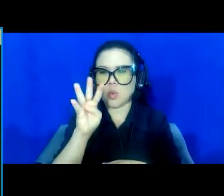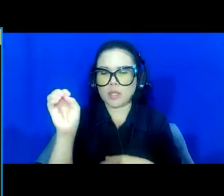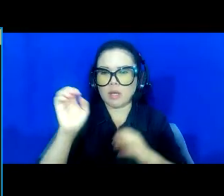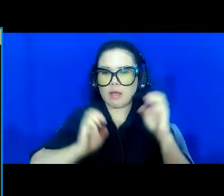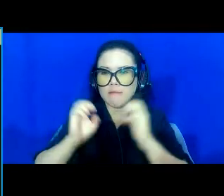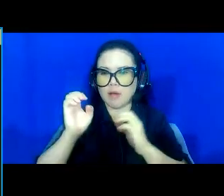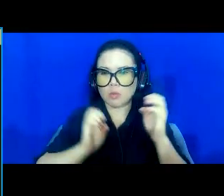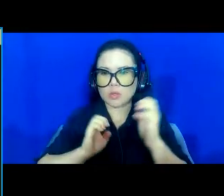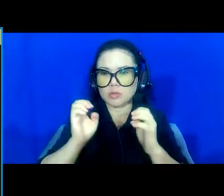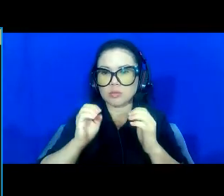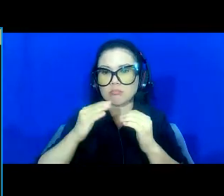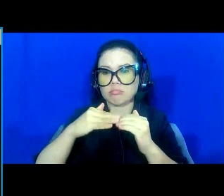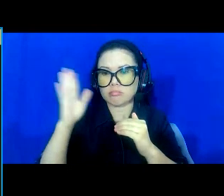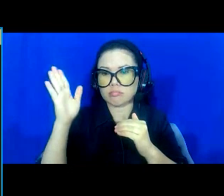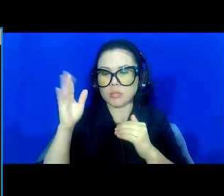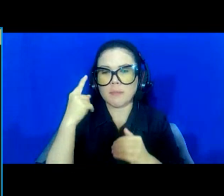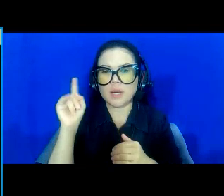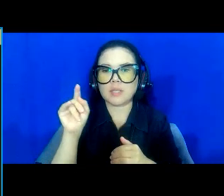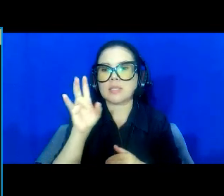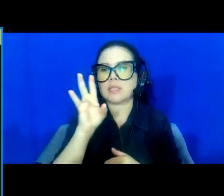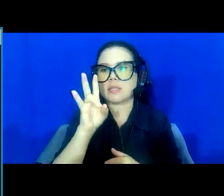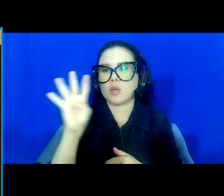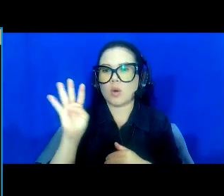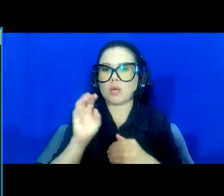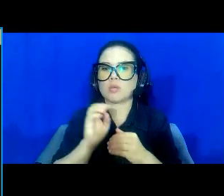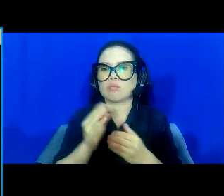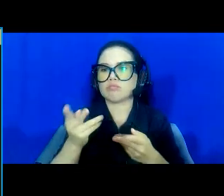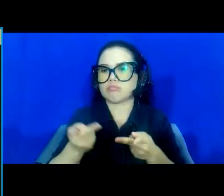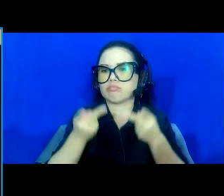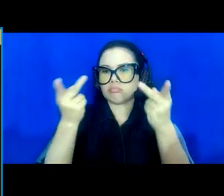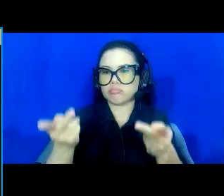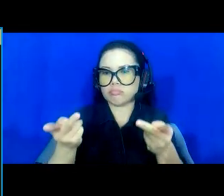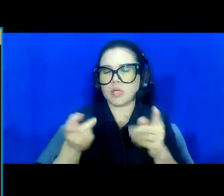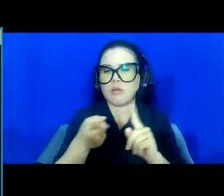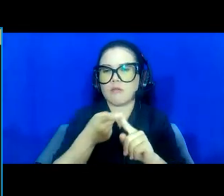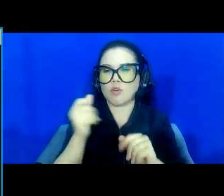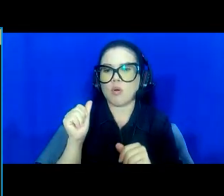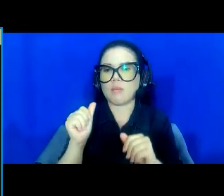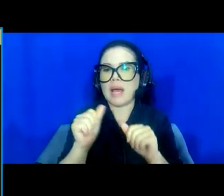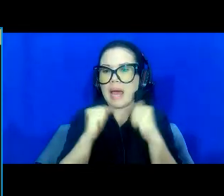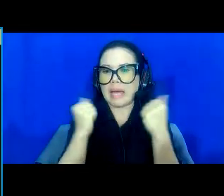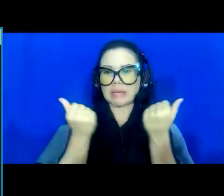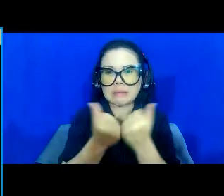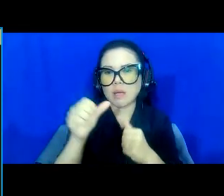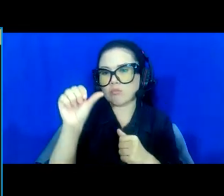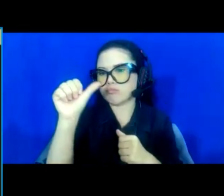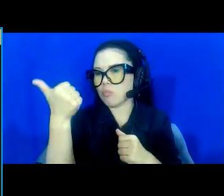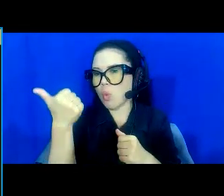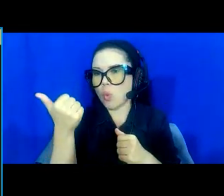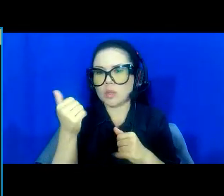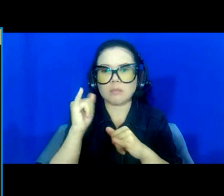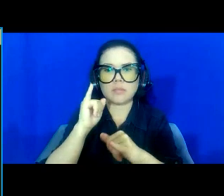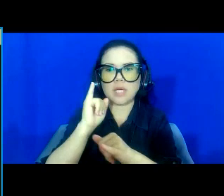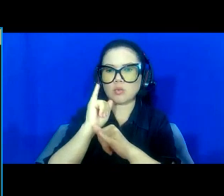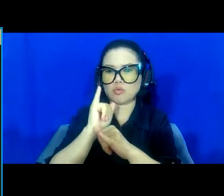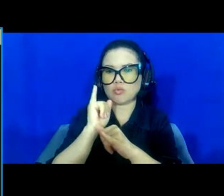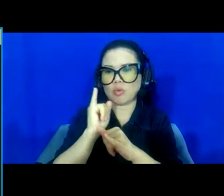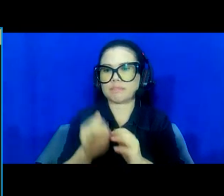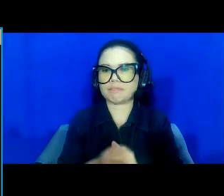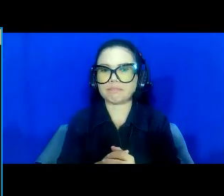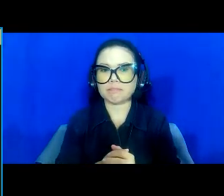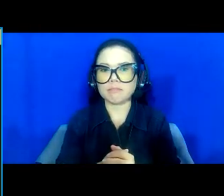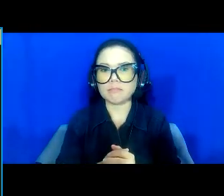el total de 64 propuestas. Esto incluía propuestas de agencias y otras entidades que se solicitaban. Así que al final de